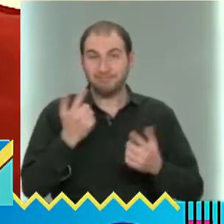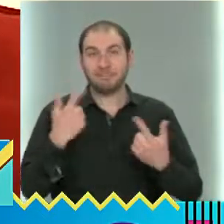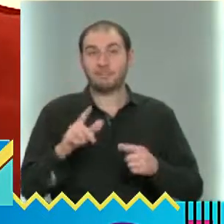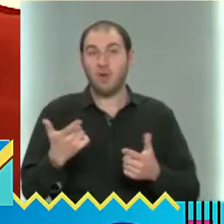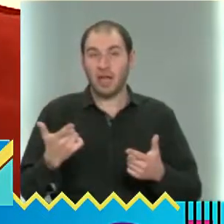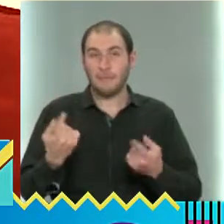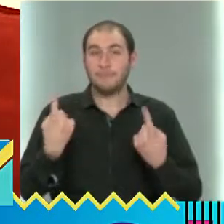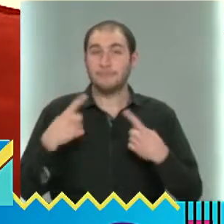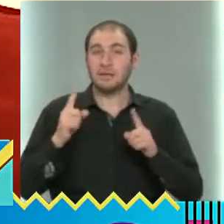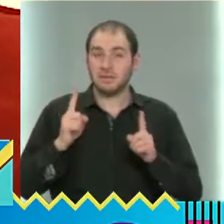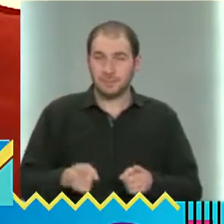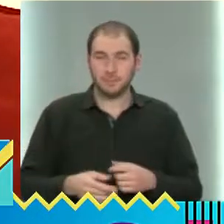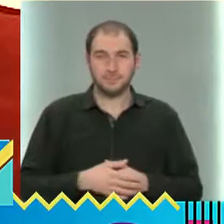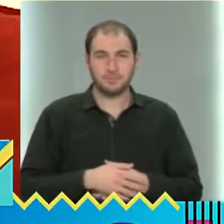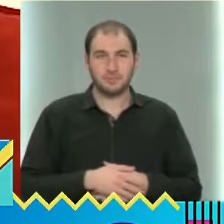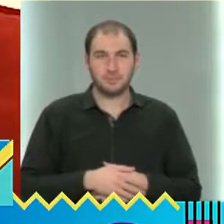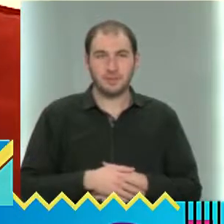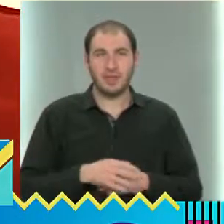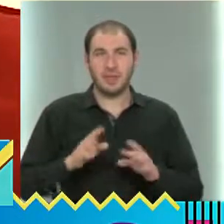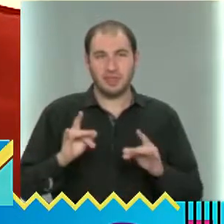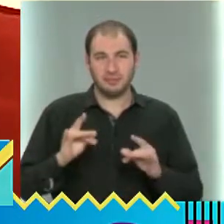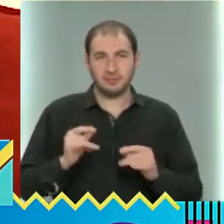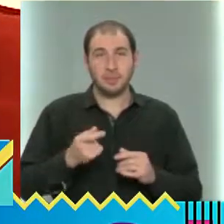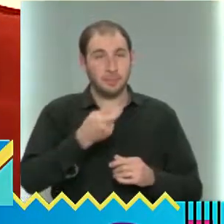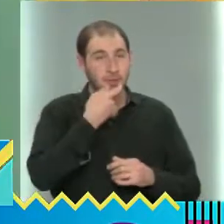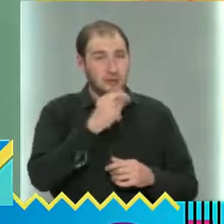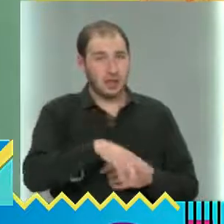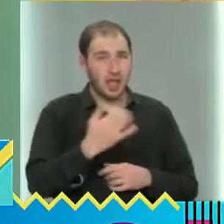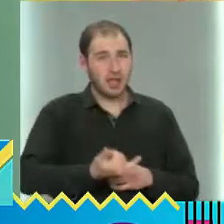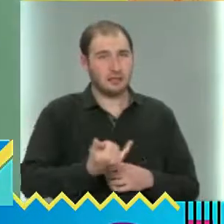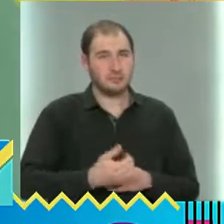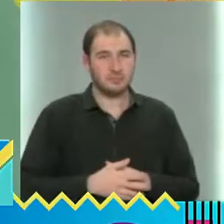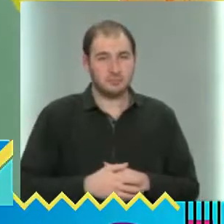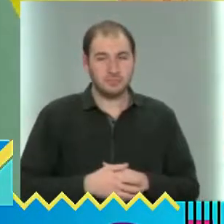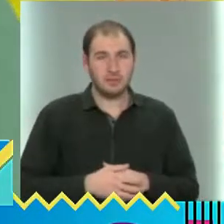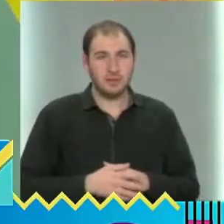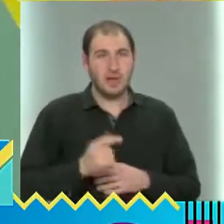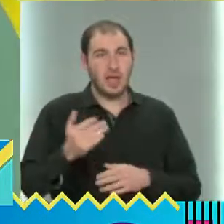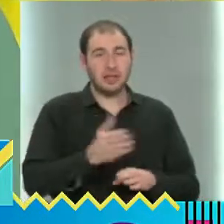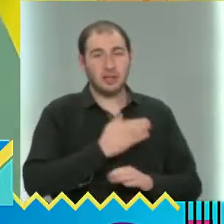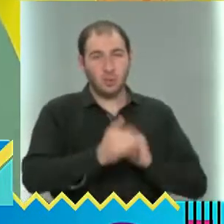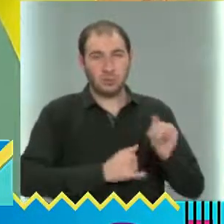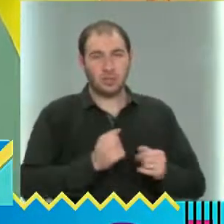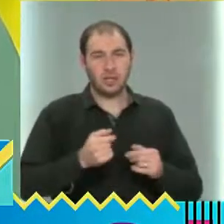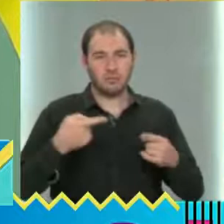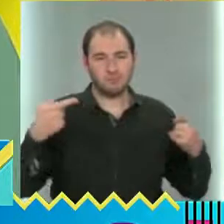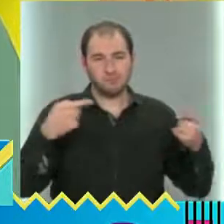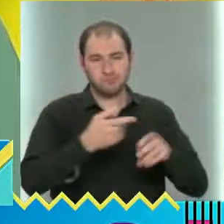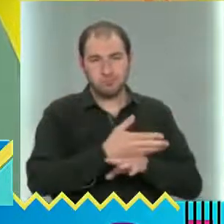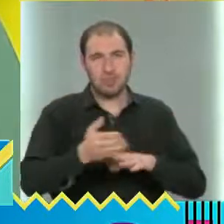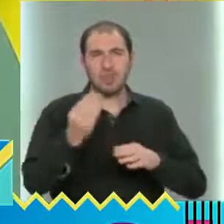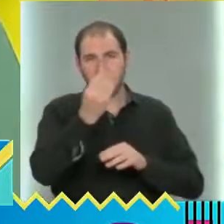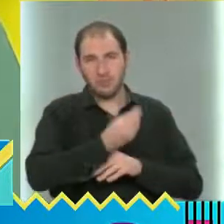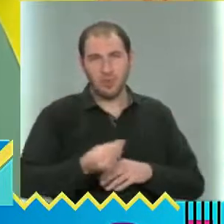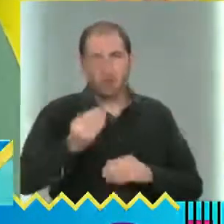porque también pasa la dificultad. En Mendoza hay, como decía al principio, algunas tendencias